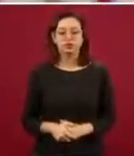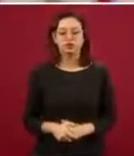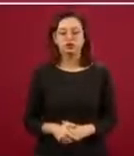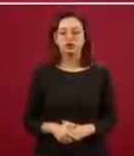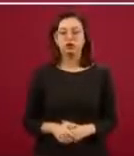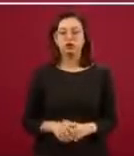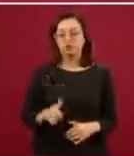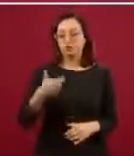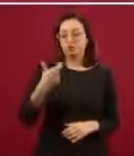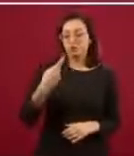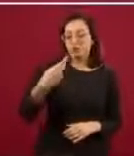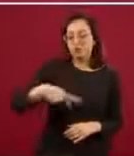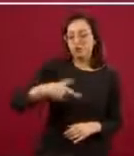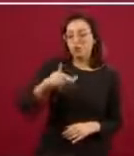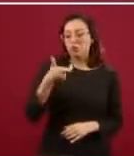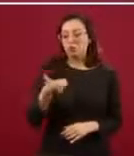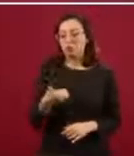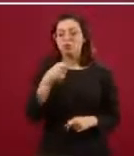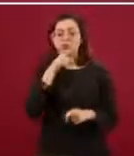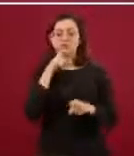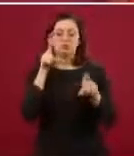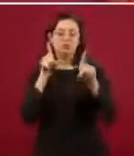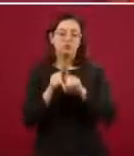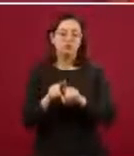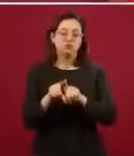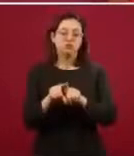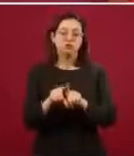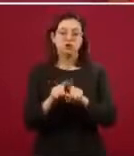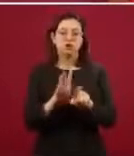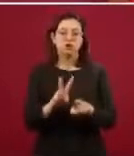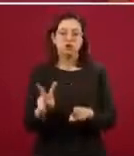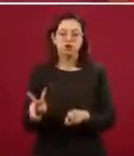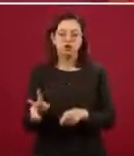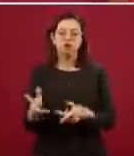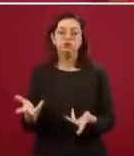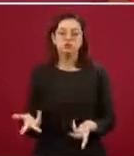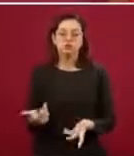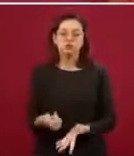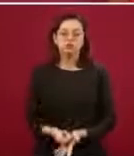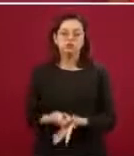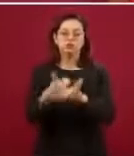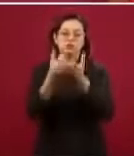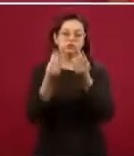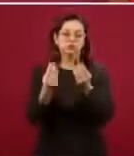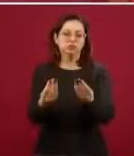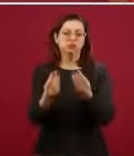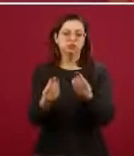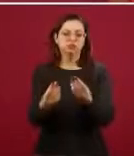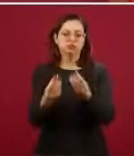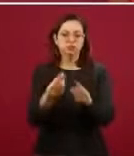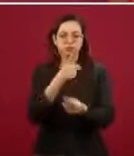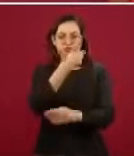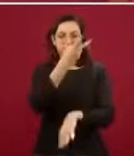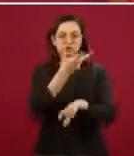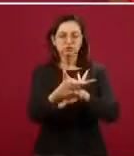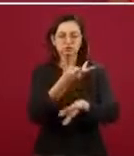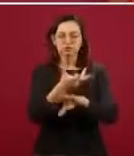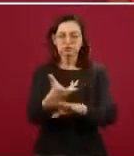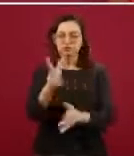moneda y con la bolsa, ayuda mucho la intervención del gobierno de Estados Unidos.